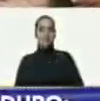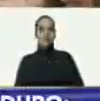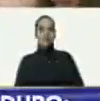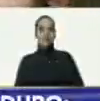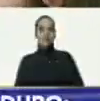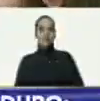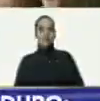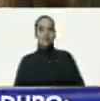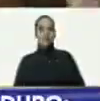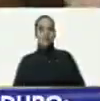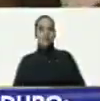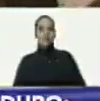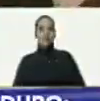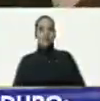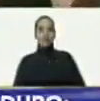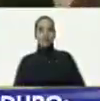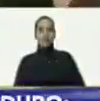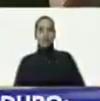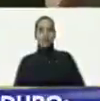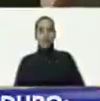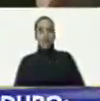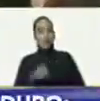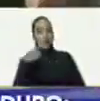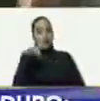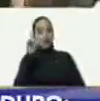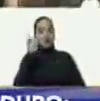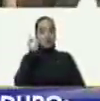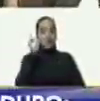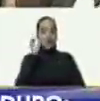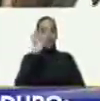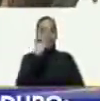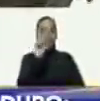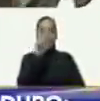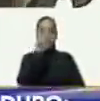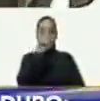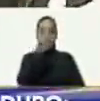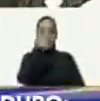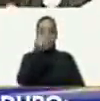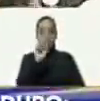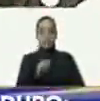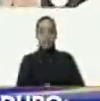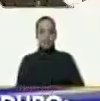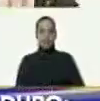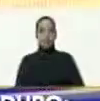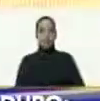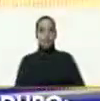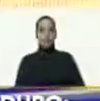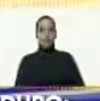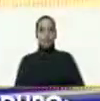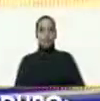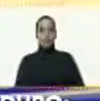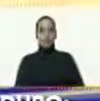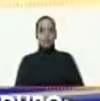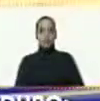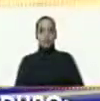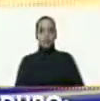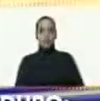Del Paraguay, Fátima Rayo. Fátima, Paraguay.